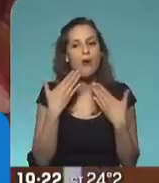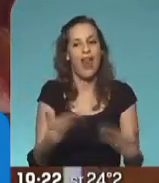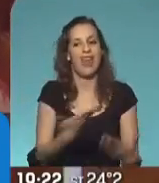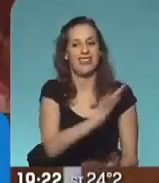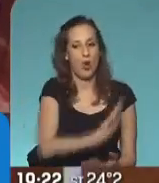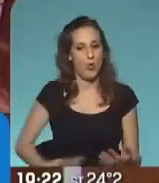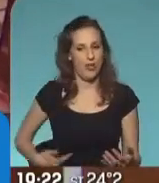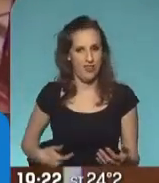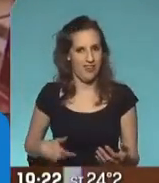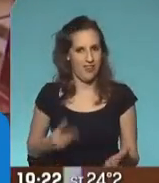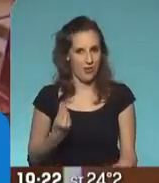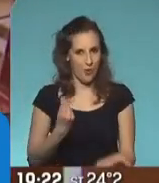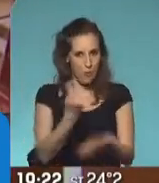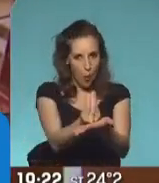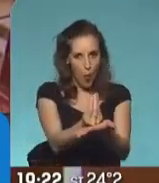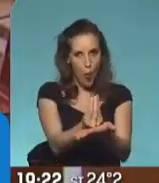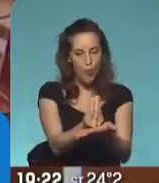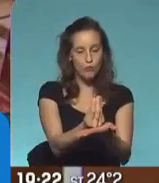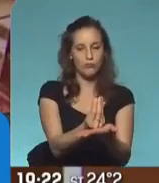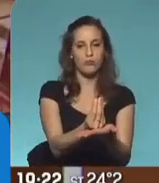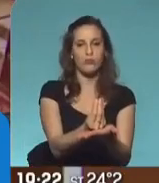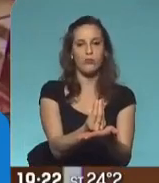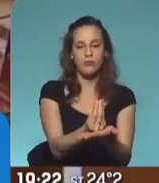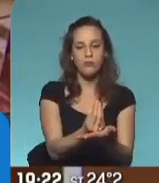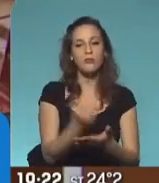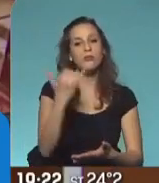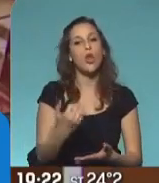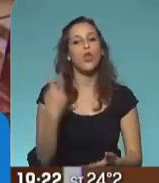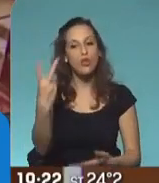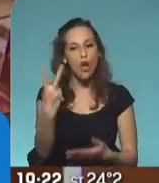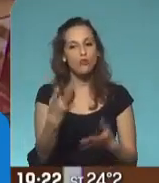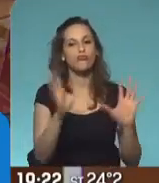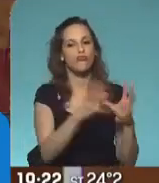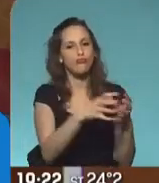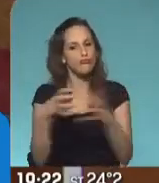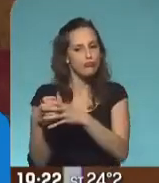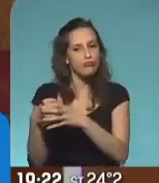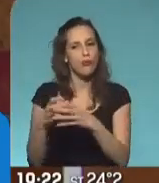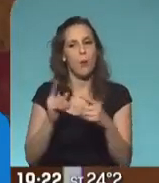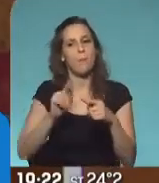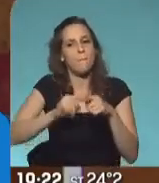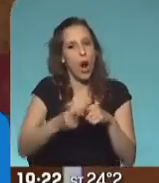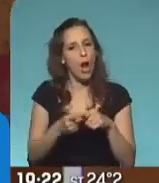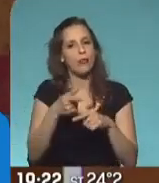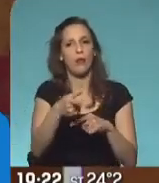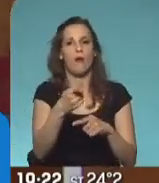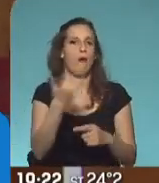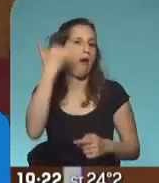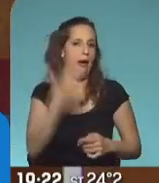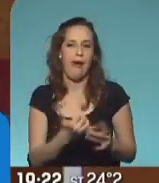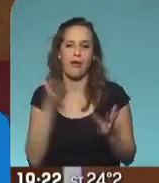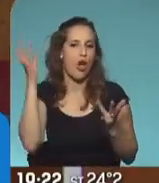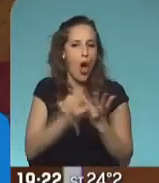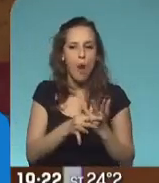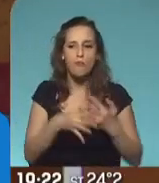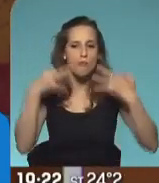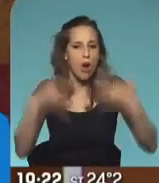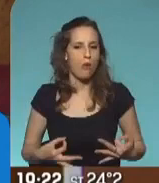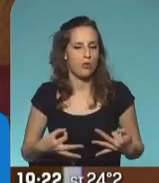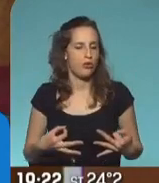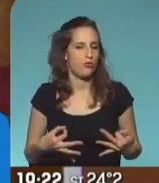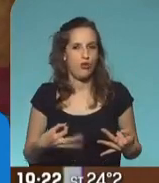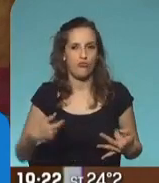había tenido y lo hace con dos fuerzas políticas que asumen un compromiso social que